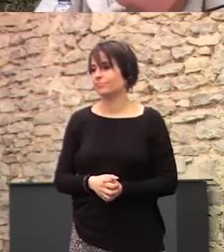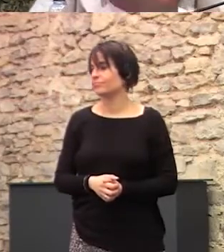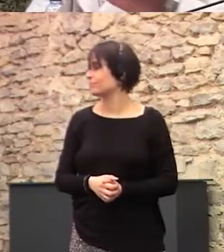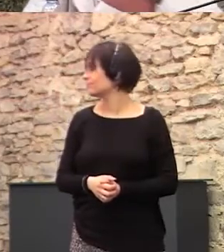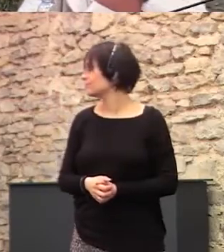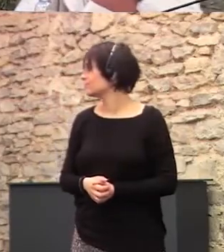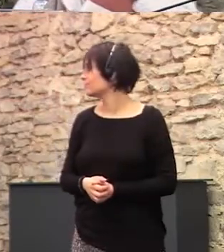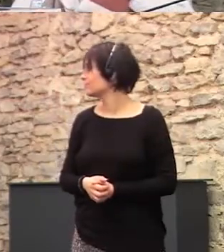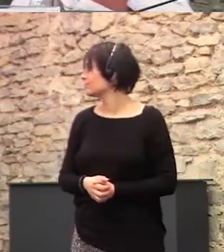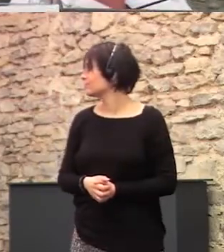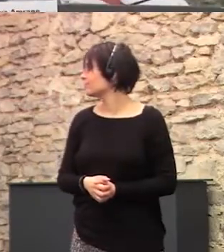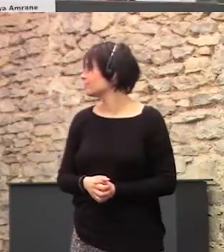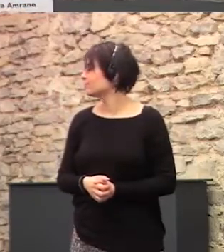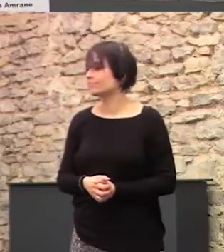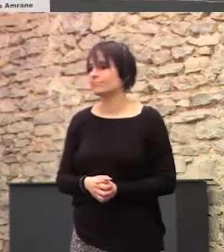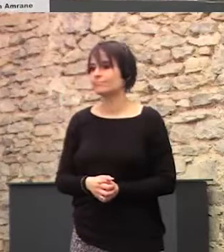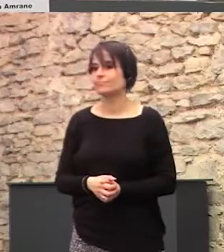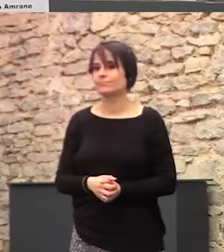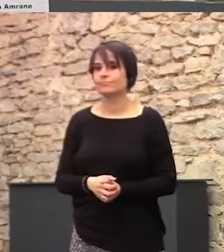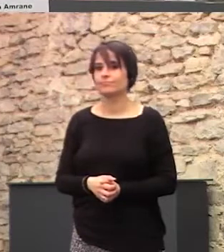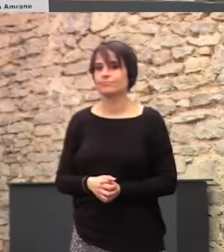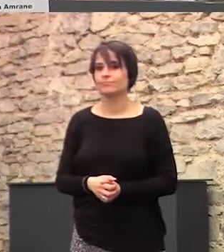Nos animamos.